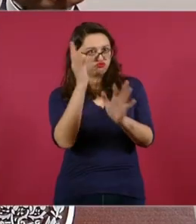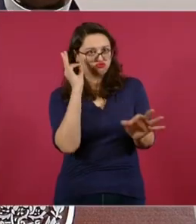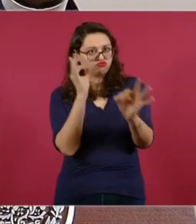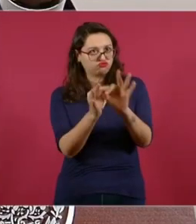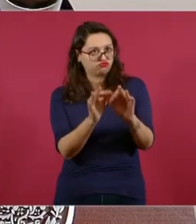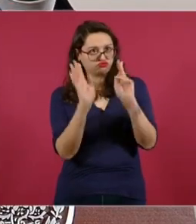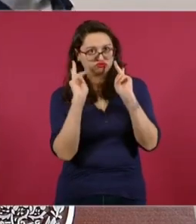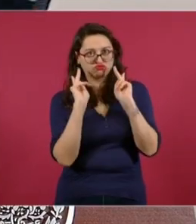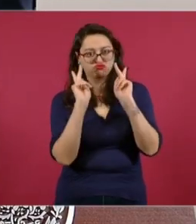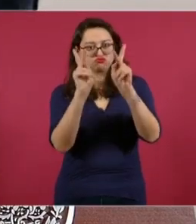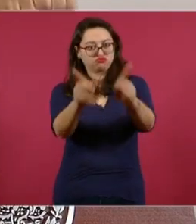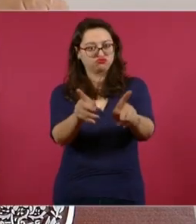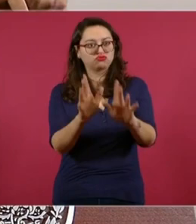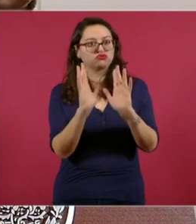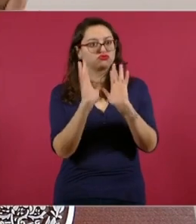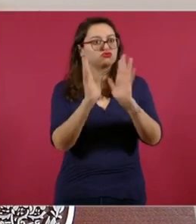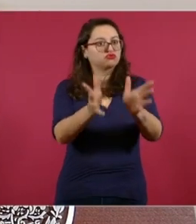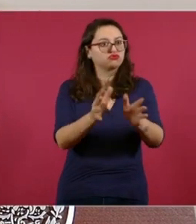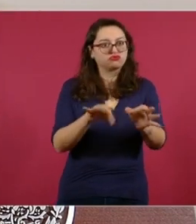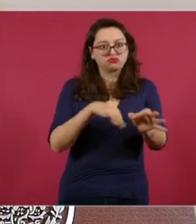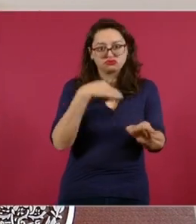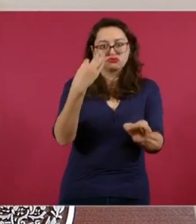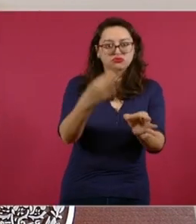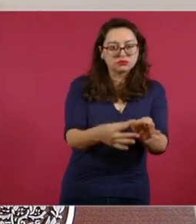necesita un servicio